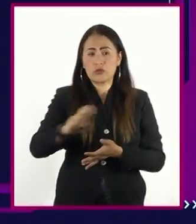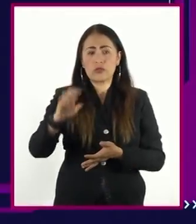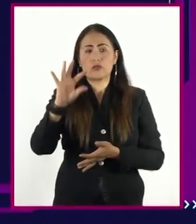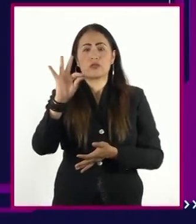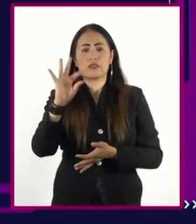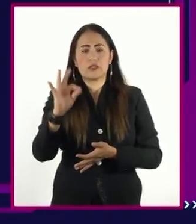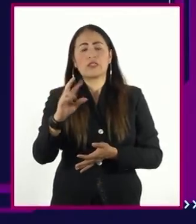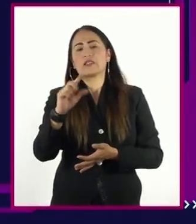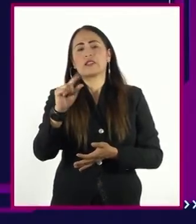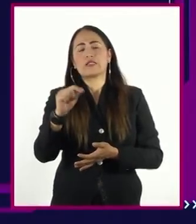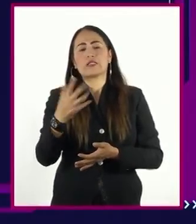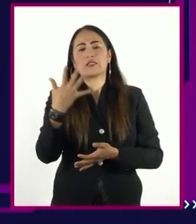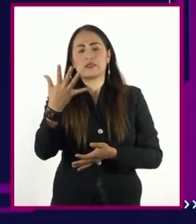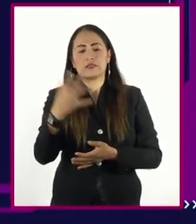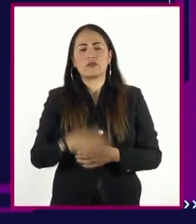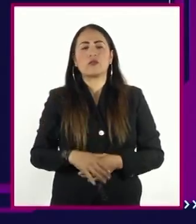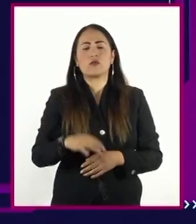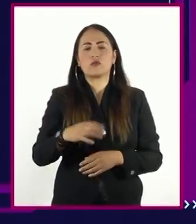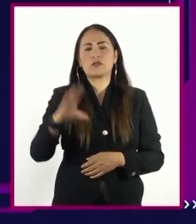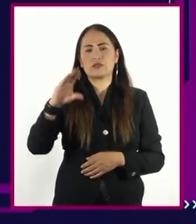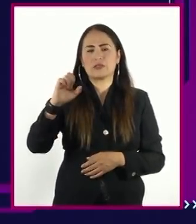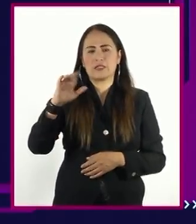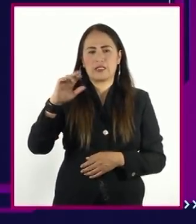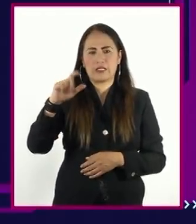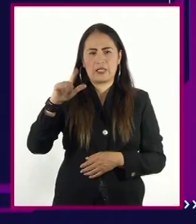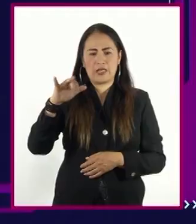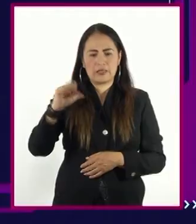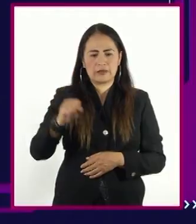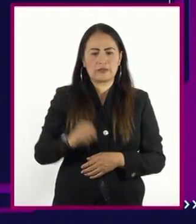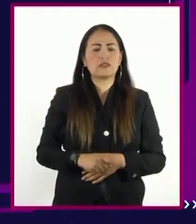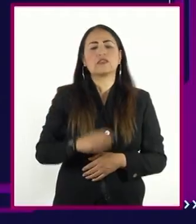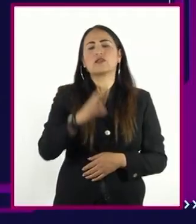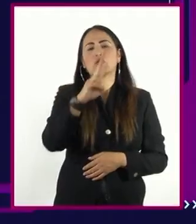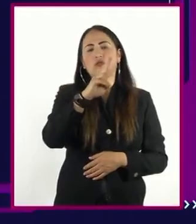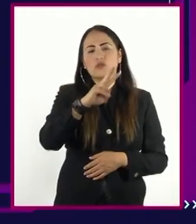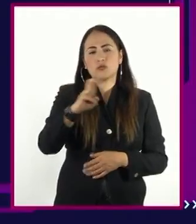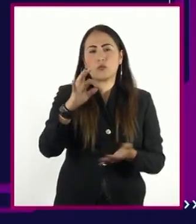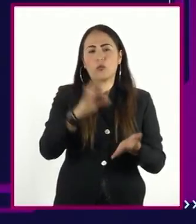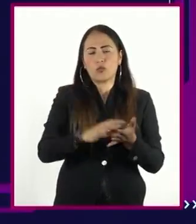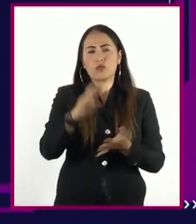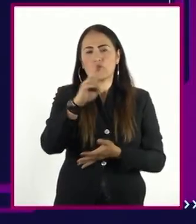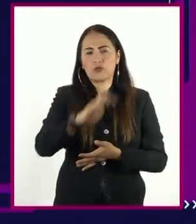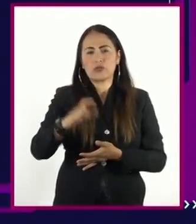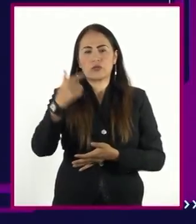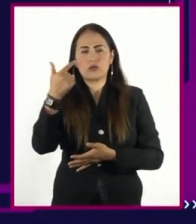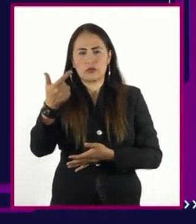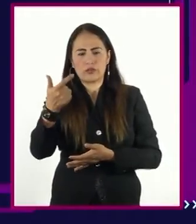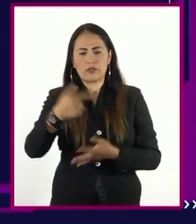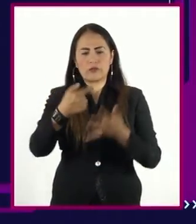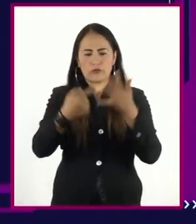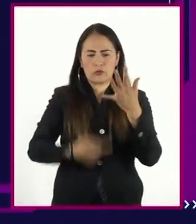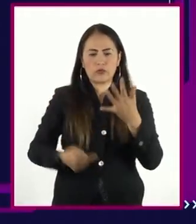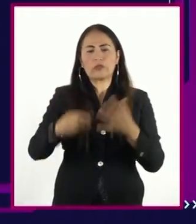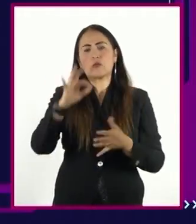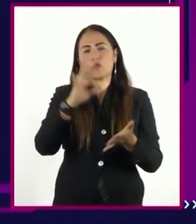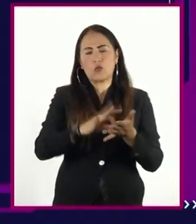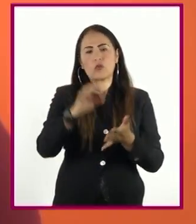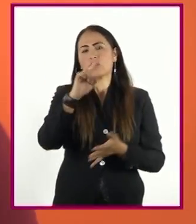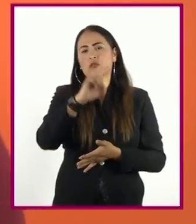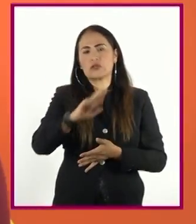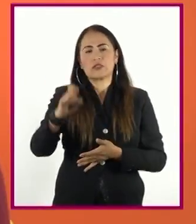cereales 207 milésimos, leguminosas 115 milésimos, obteniendo un total de un